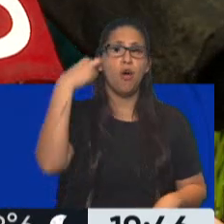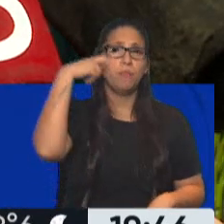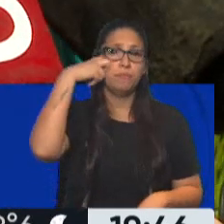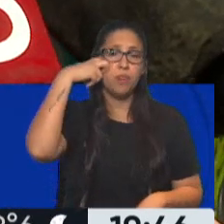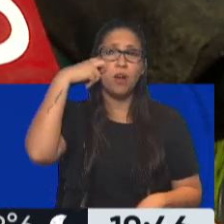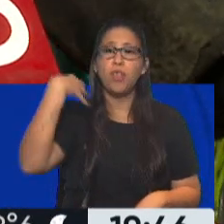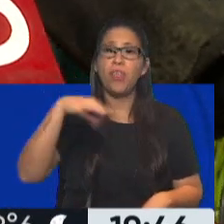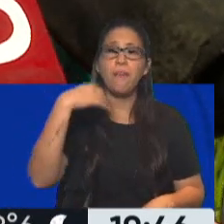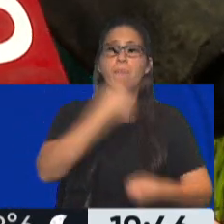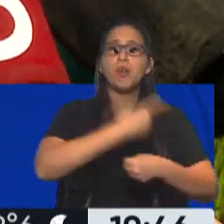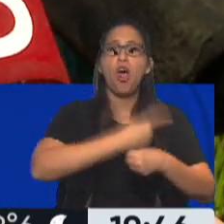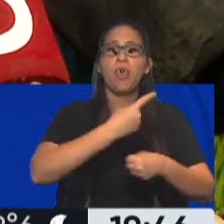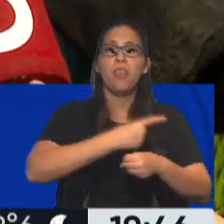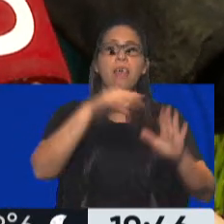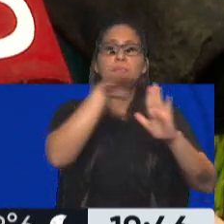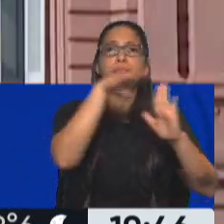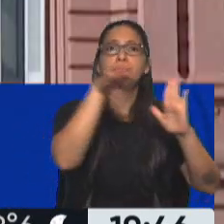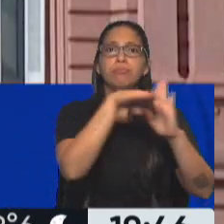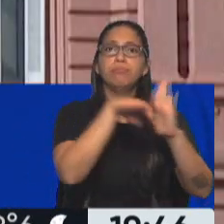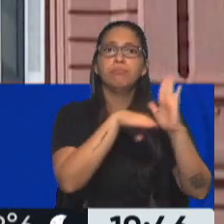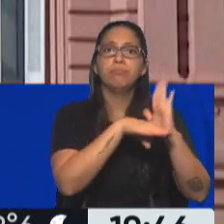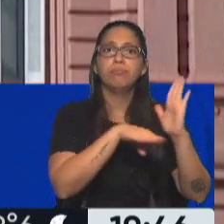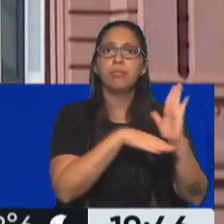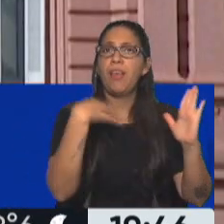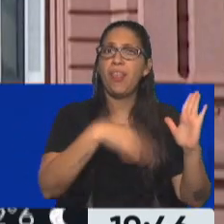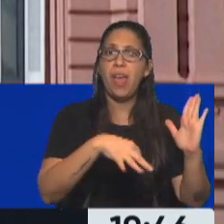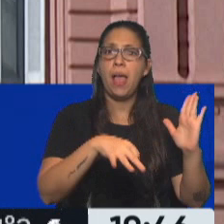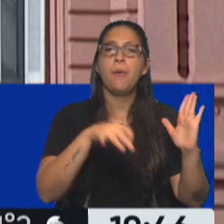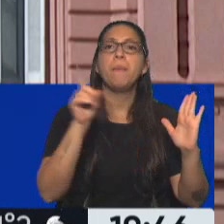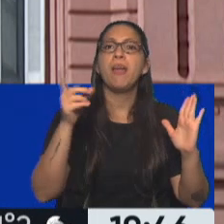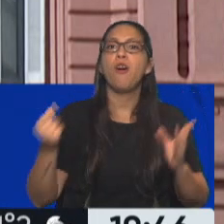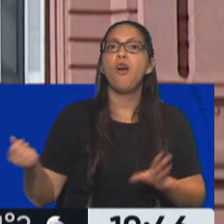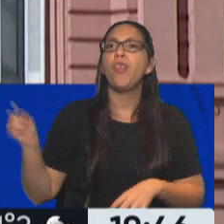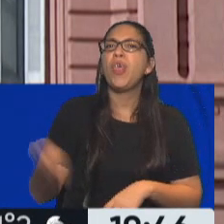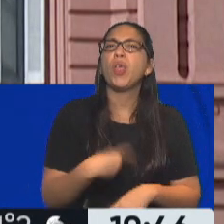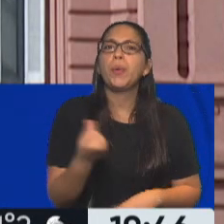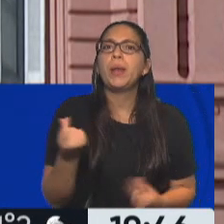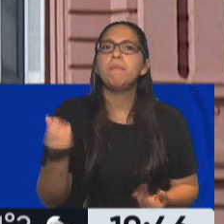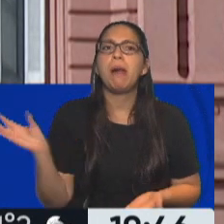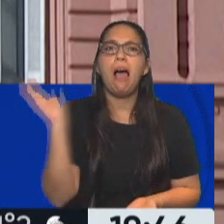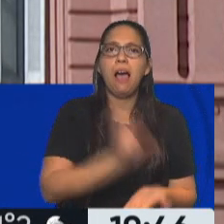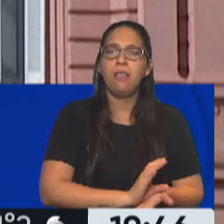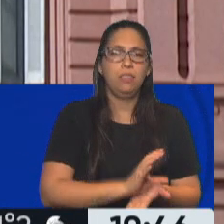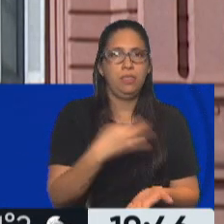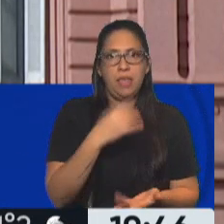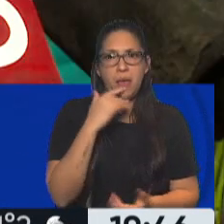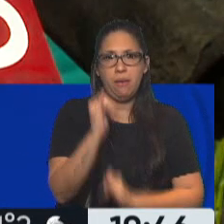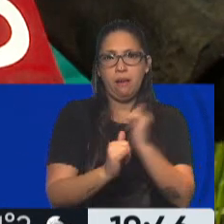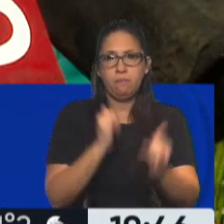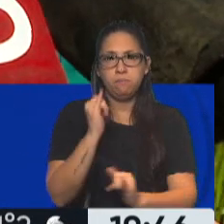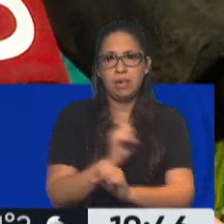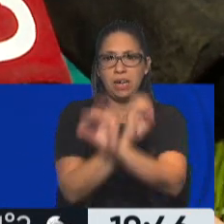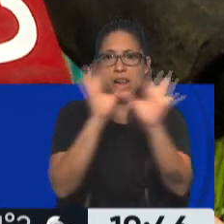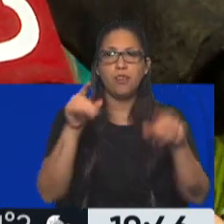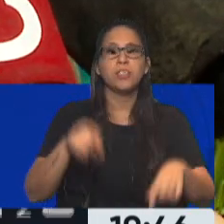prioridades, así le corresponde, es su facultad constitucional, pero tiene que decir de dónde salen los fondos, ¿no? Así que esta discusión del presupuesto va a ser